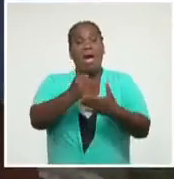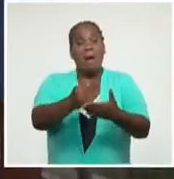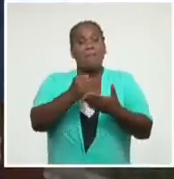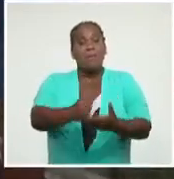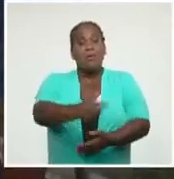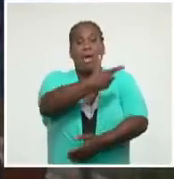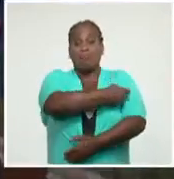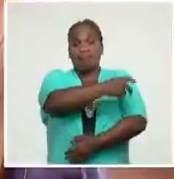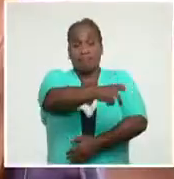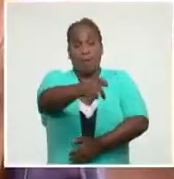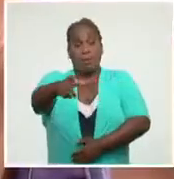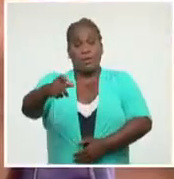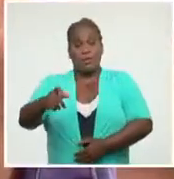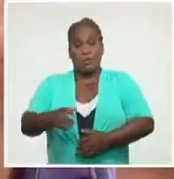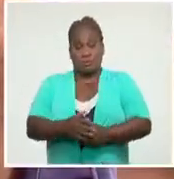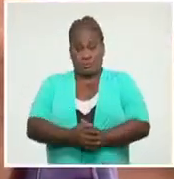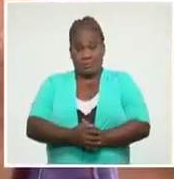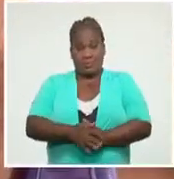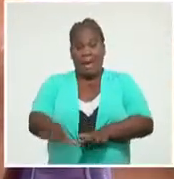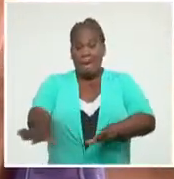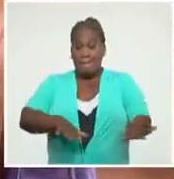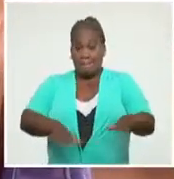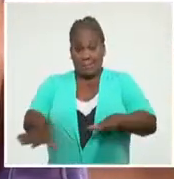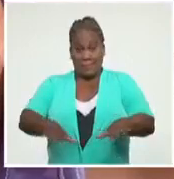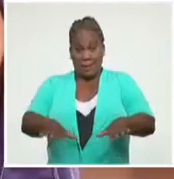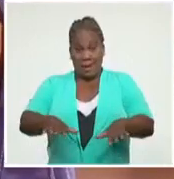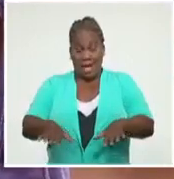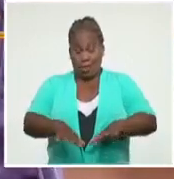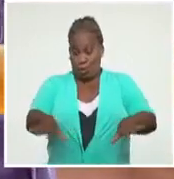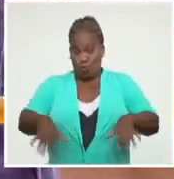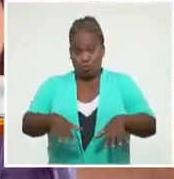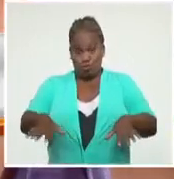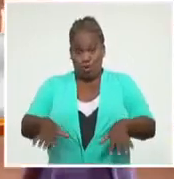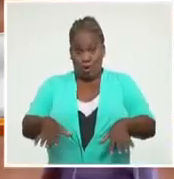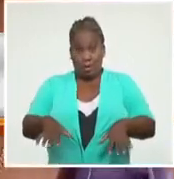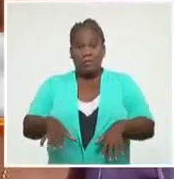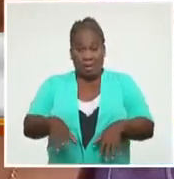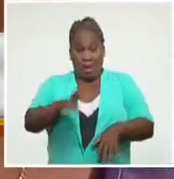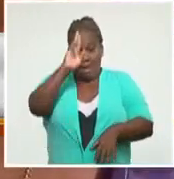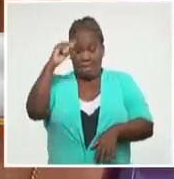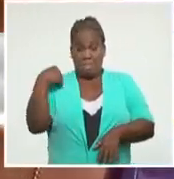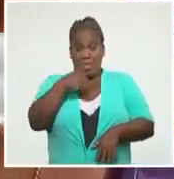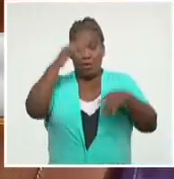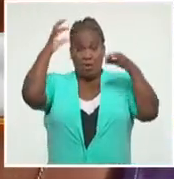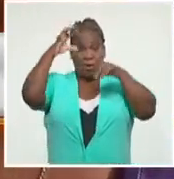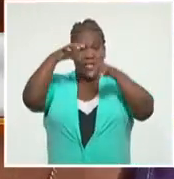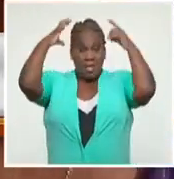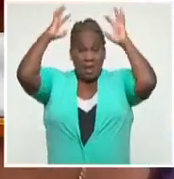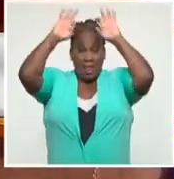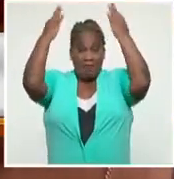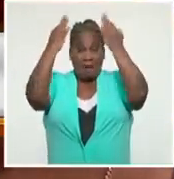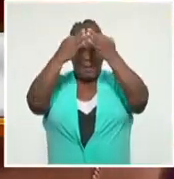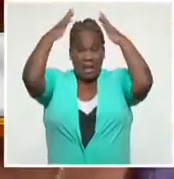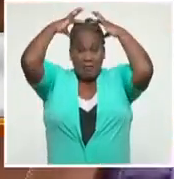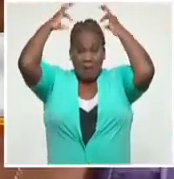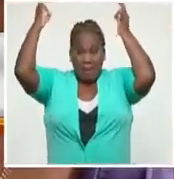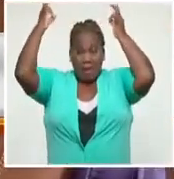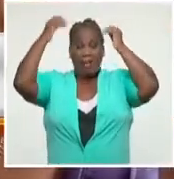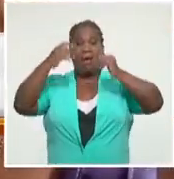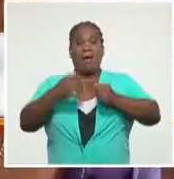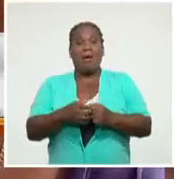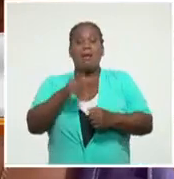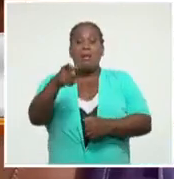intervención sanitaria. Preparando las condiciones en el consultorio, con la escuela, para que tenga también la amenización que se